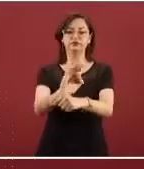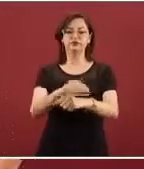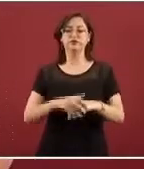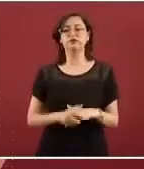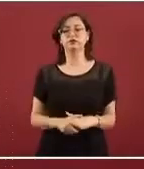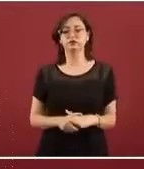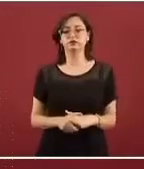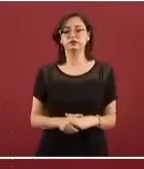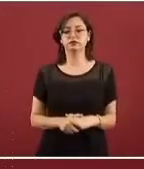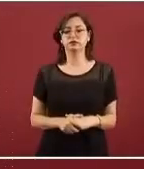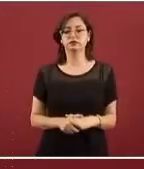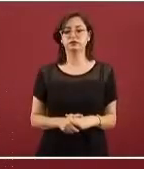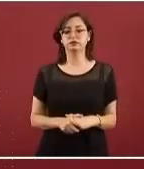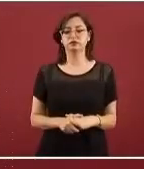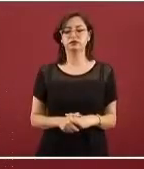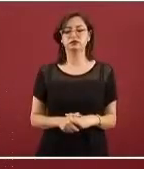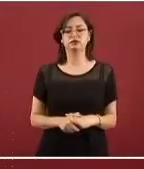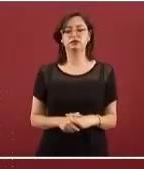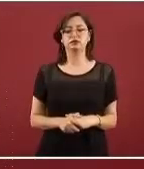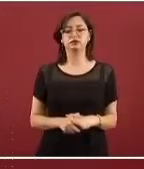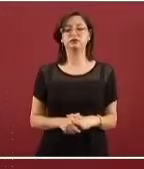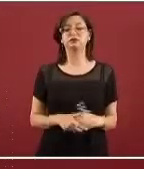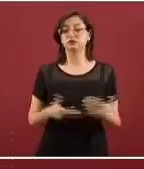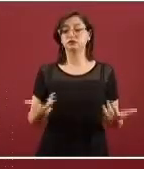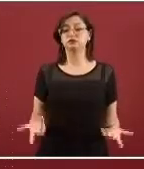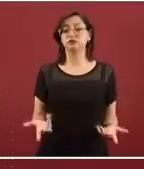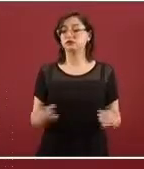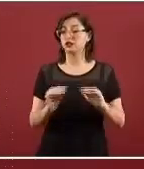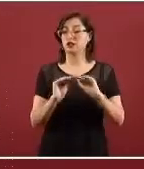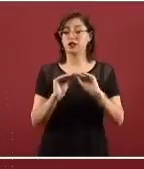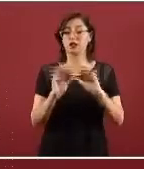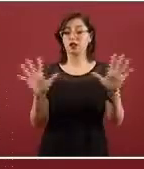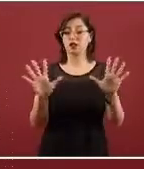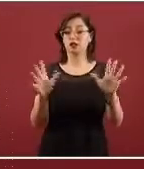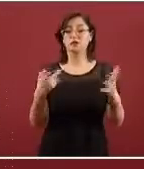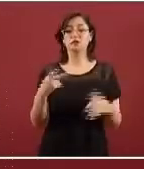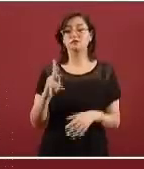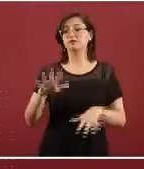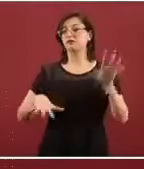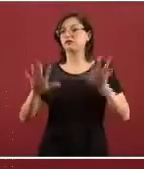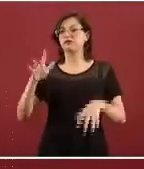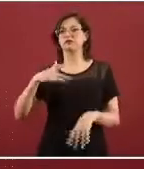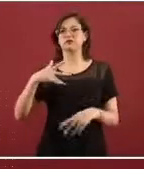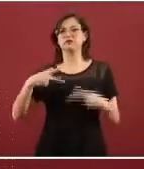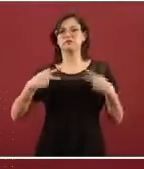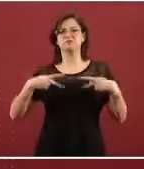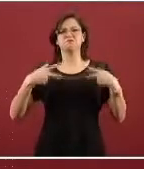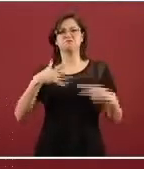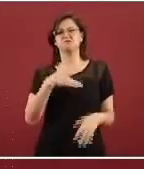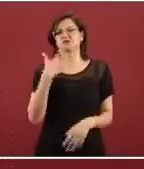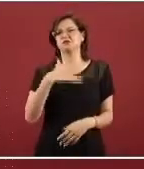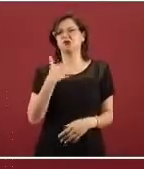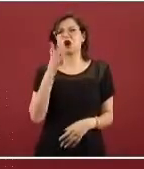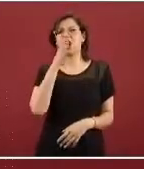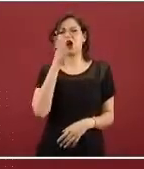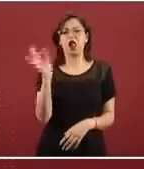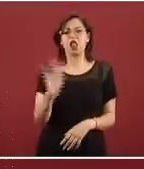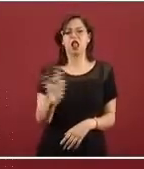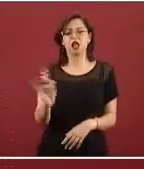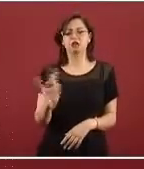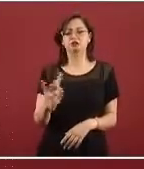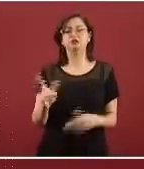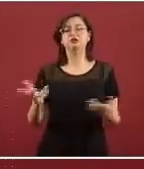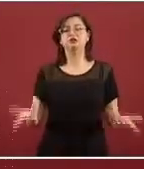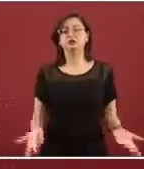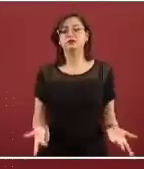El mecanismo es muy claro, pero no necesariamente todo el mundo lo percibe. Esta enfermedad se transmite, como hemos